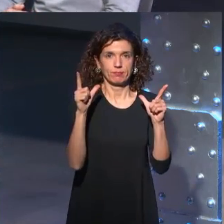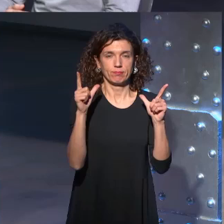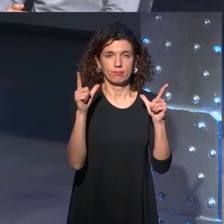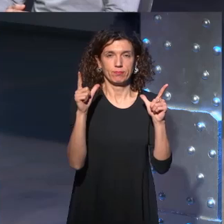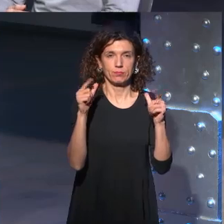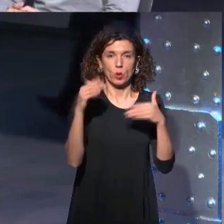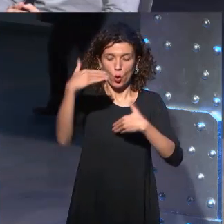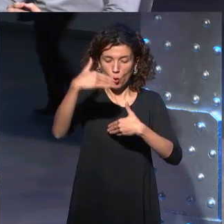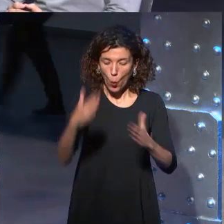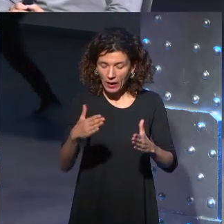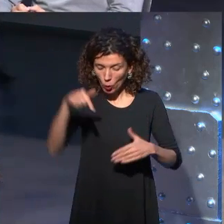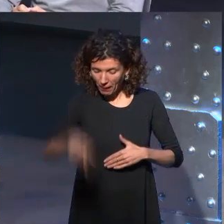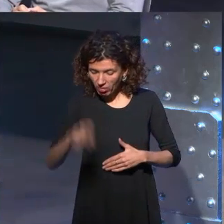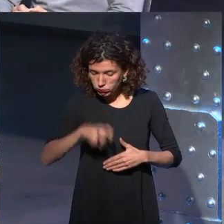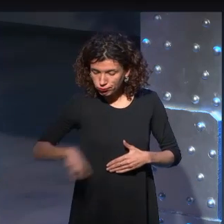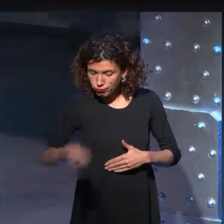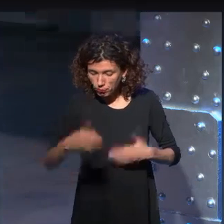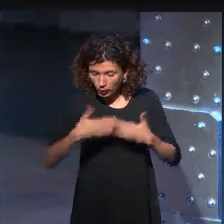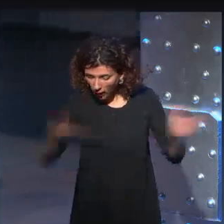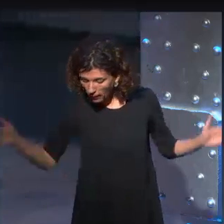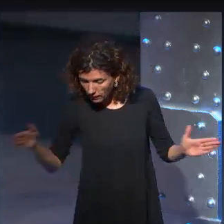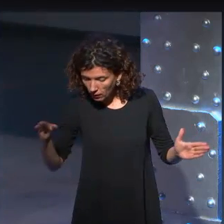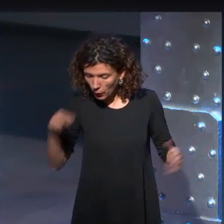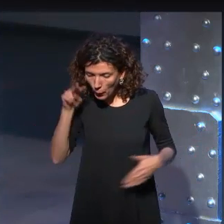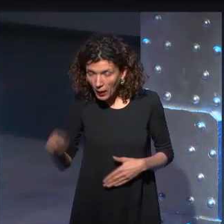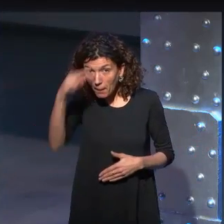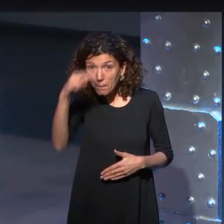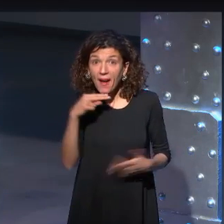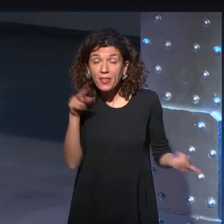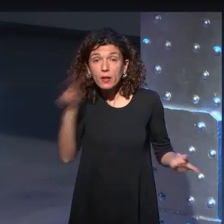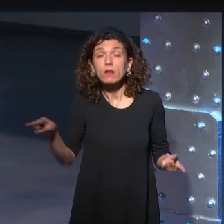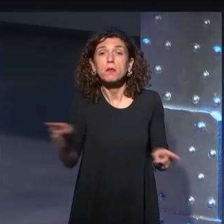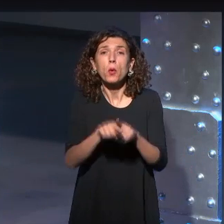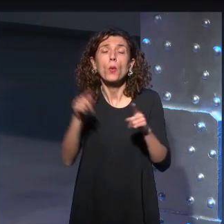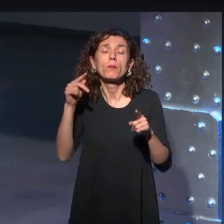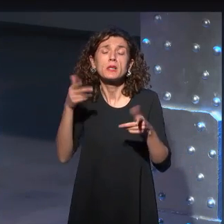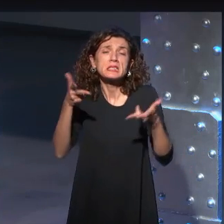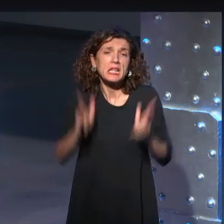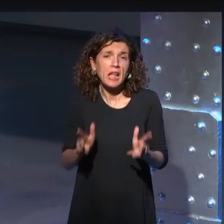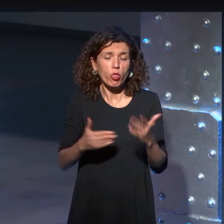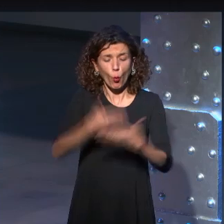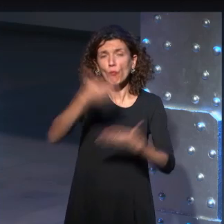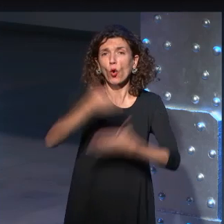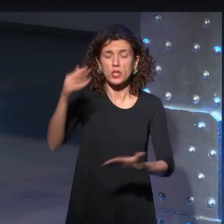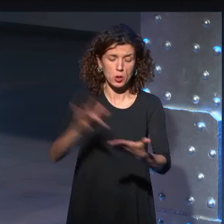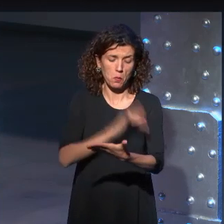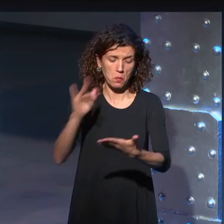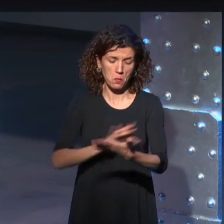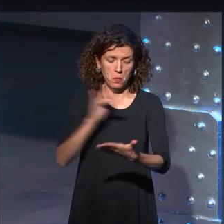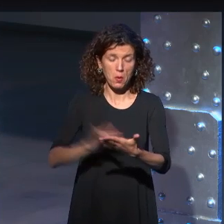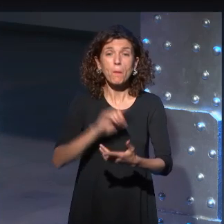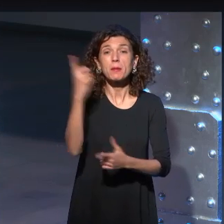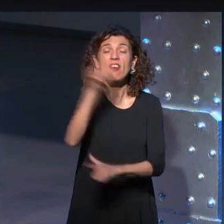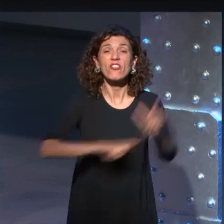abre su cuarto que está en la planta baja y encuentra a su padre viendo unos folletos del primer